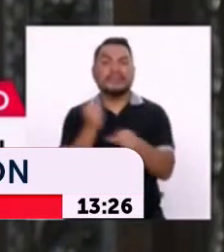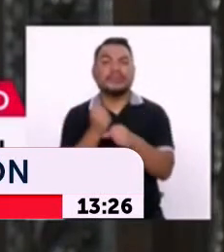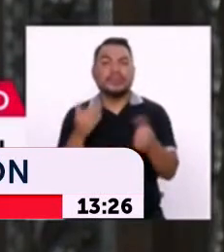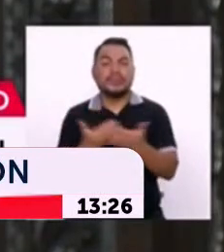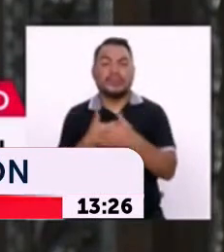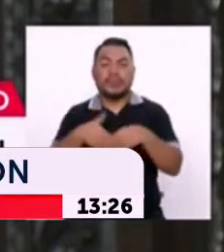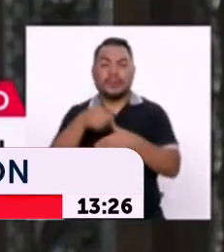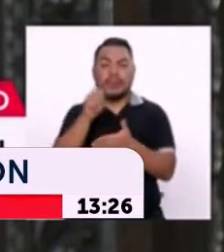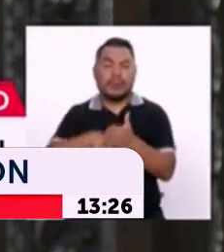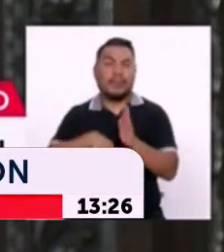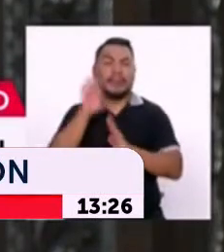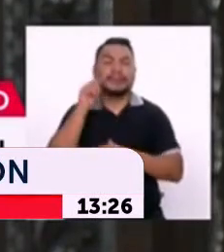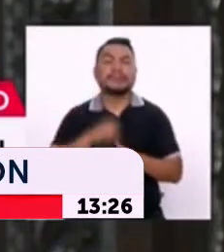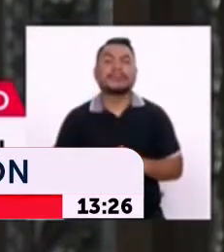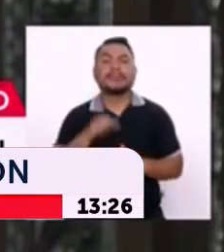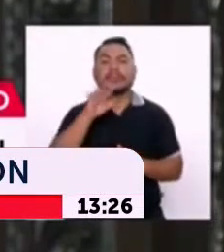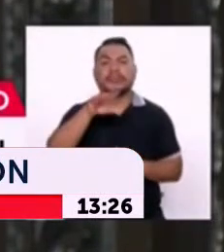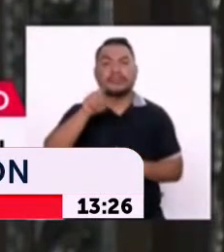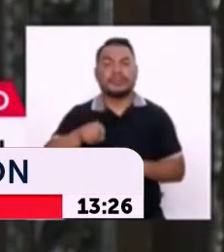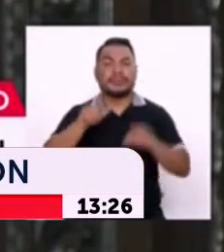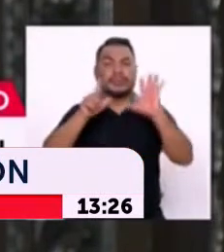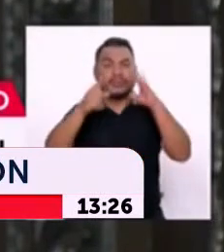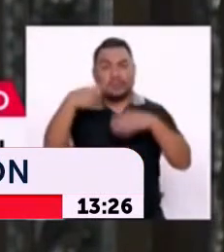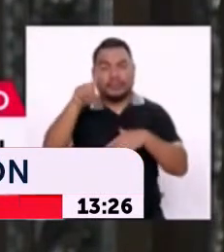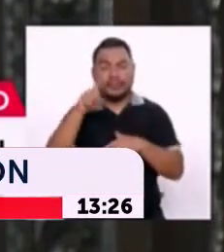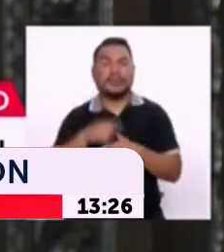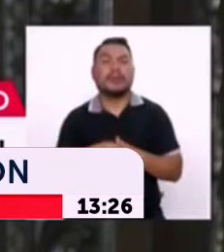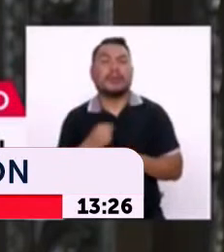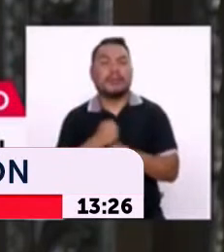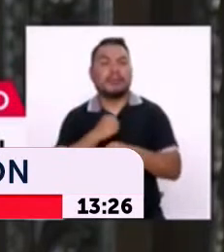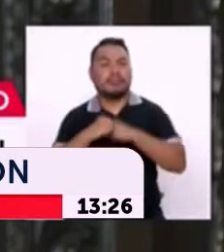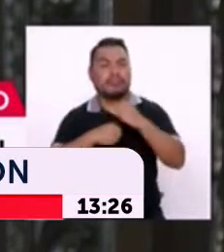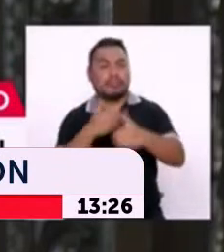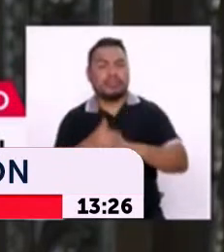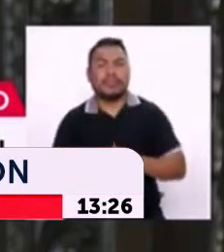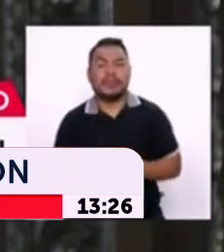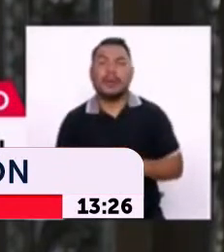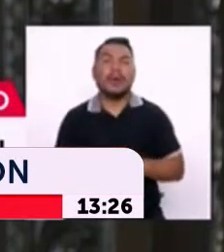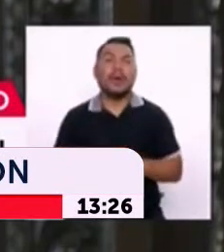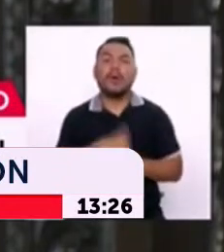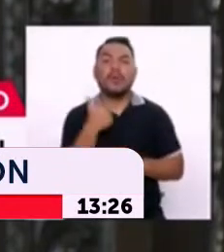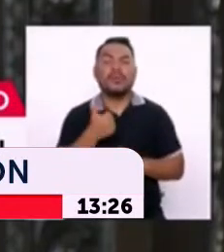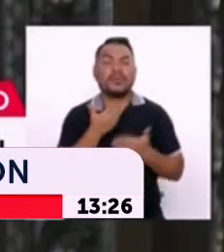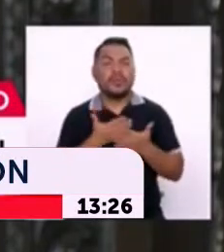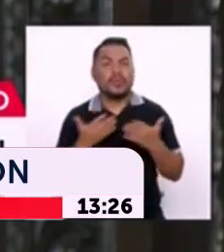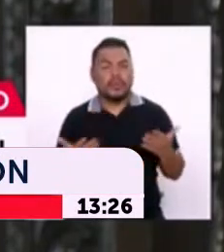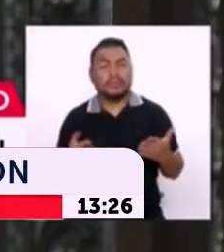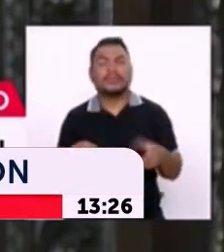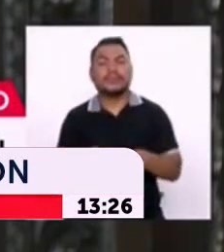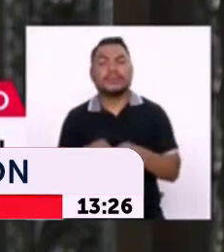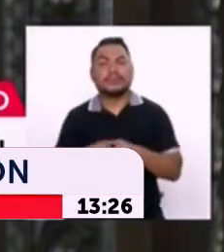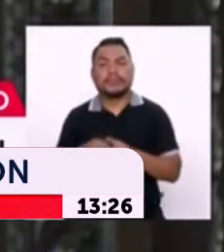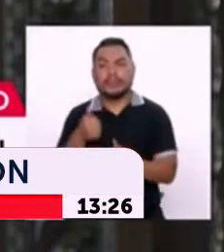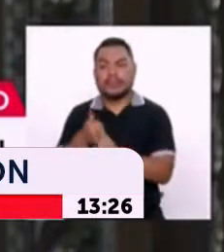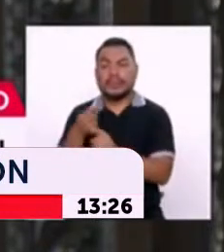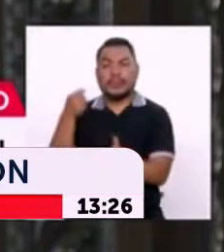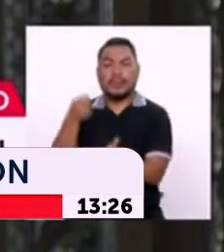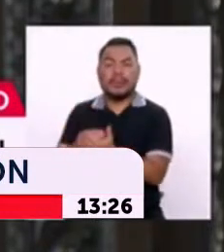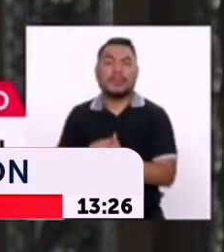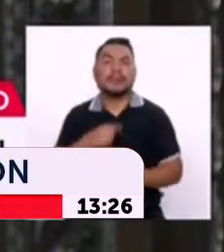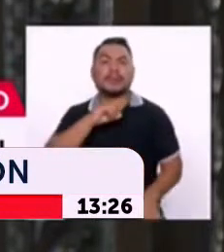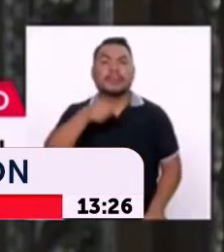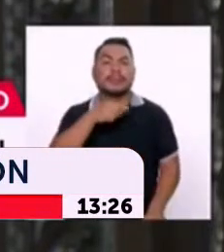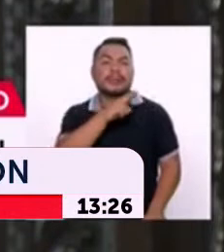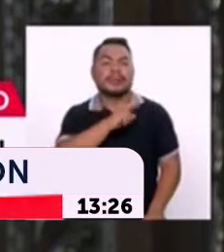de la contratación de más de 5.7 millones de jornales. Otra de las medidas corresponde al financiamiento